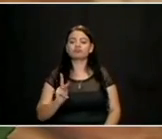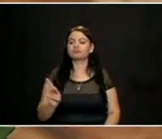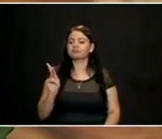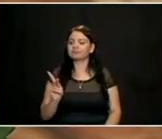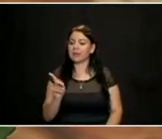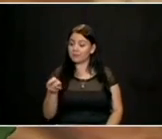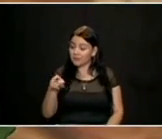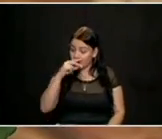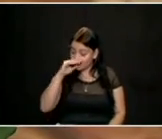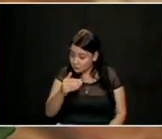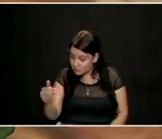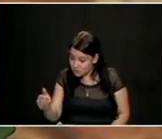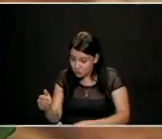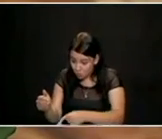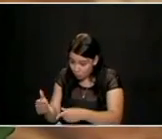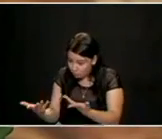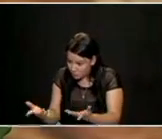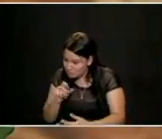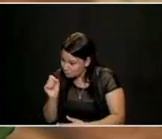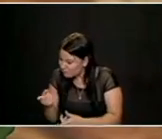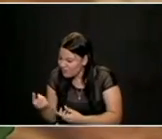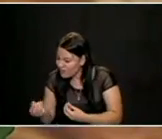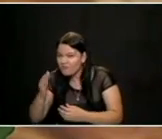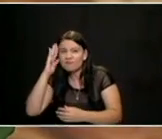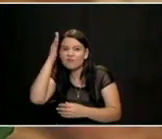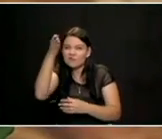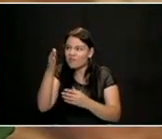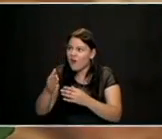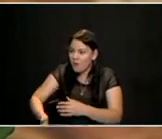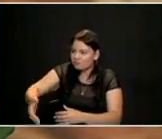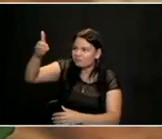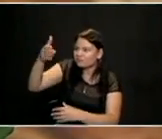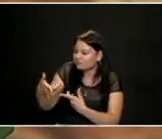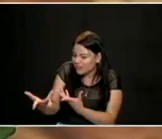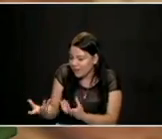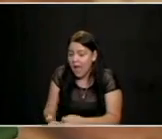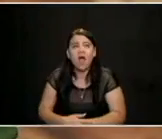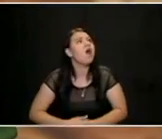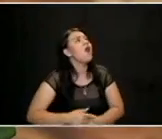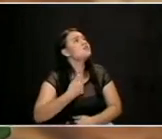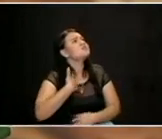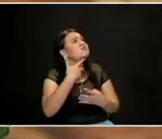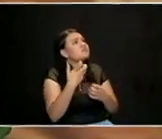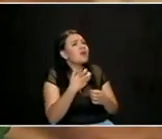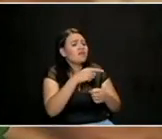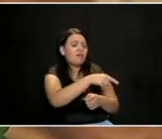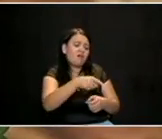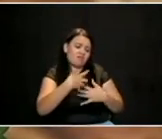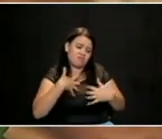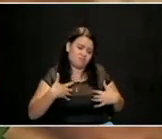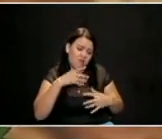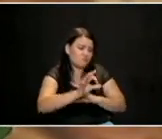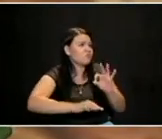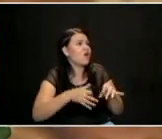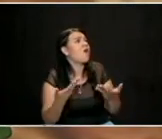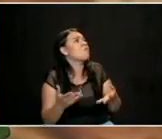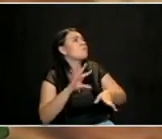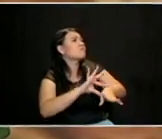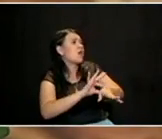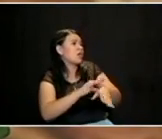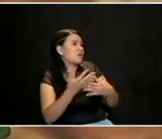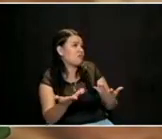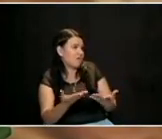los niños, la mayoría quieren ser veterinarios. Entonces creo que viene también una era de protección de